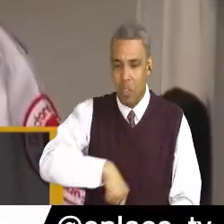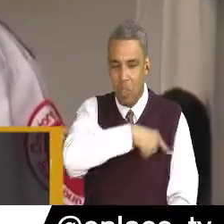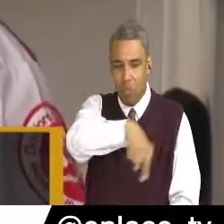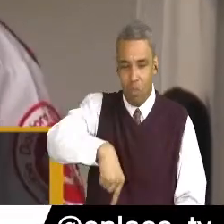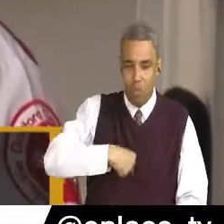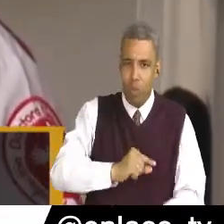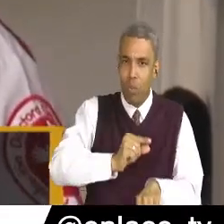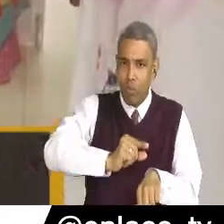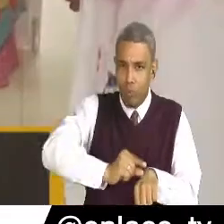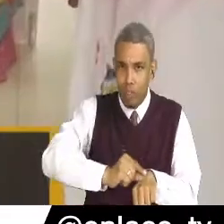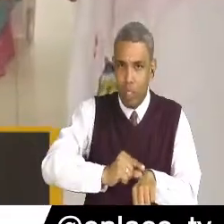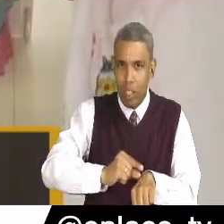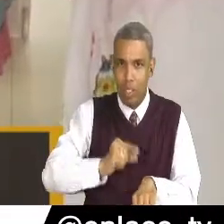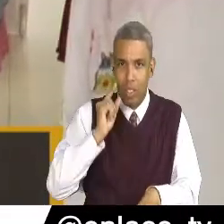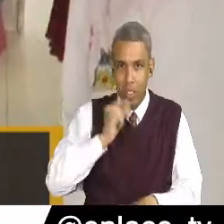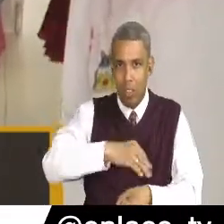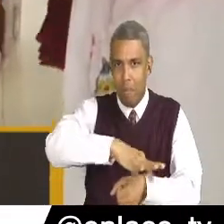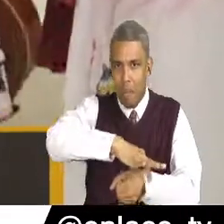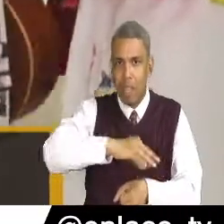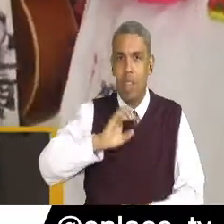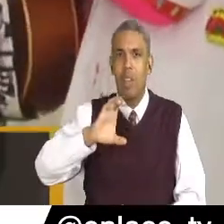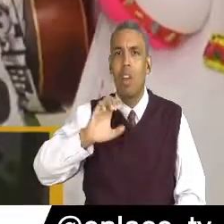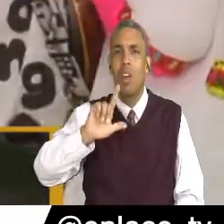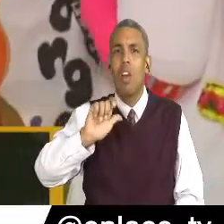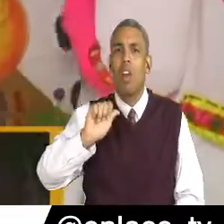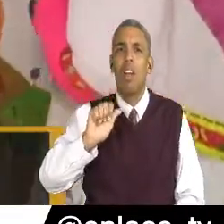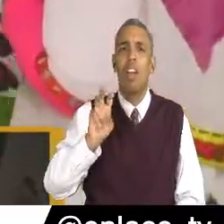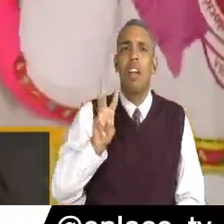la terapia de la risa a los niños hospitalizados.